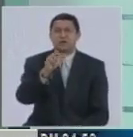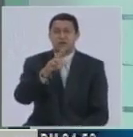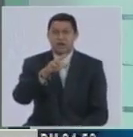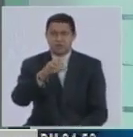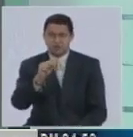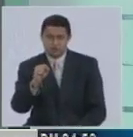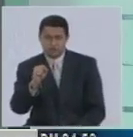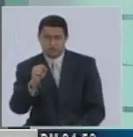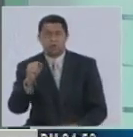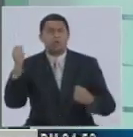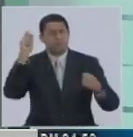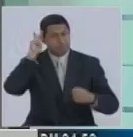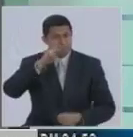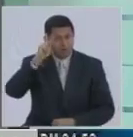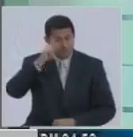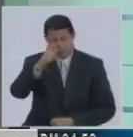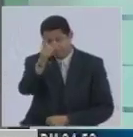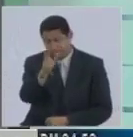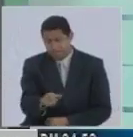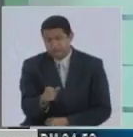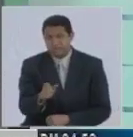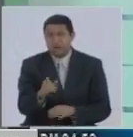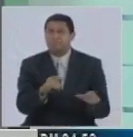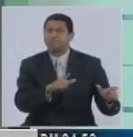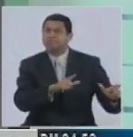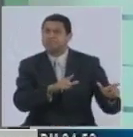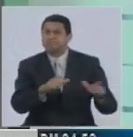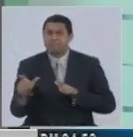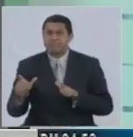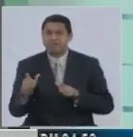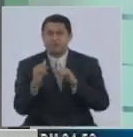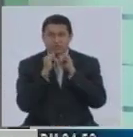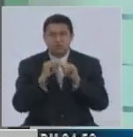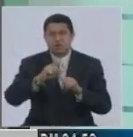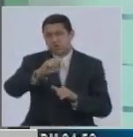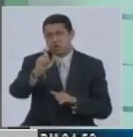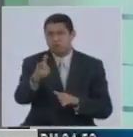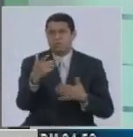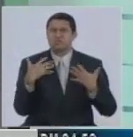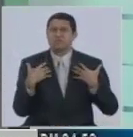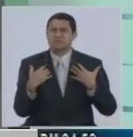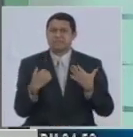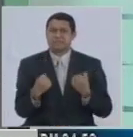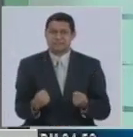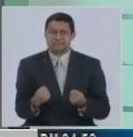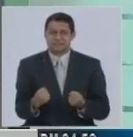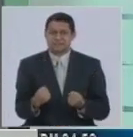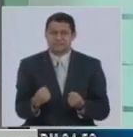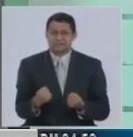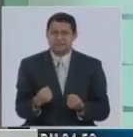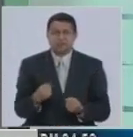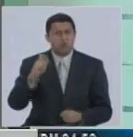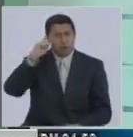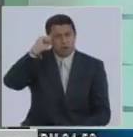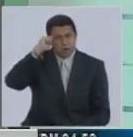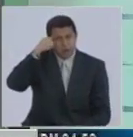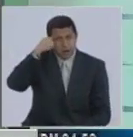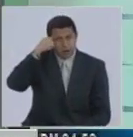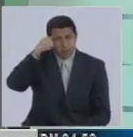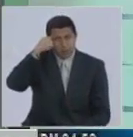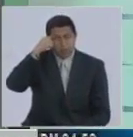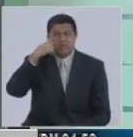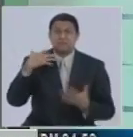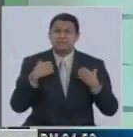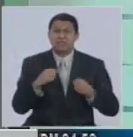Acuñas, entrenador personal. De esta manera ponemos punto final a esta emisión de Noticias Globovisión Salud. Yo les recuerdo nuestras vías de